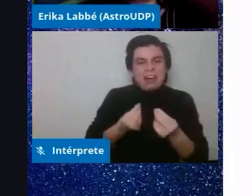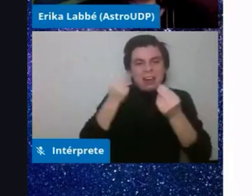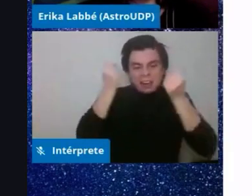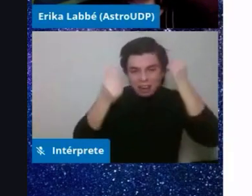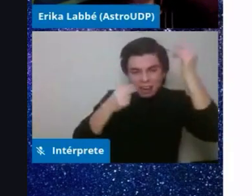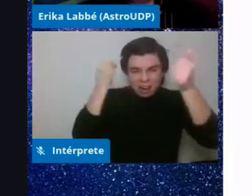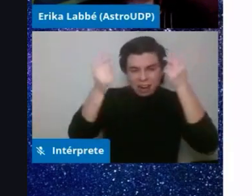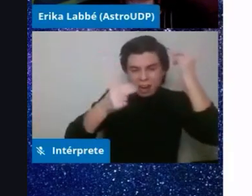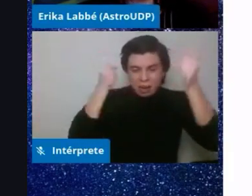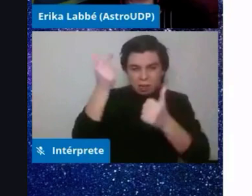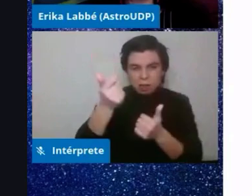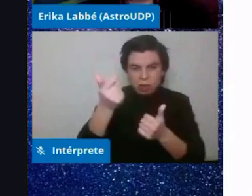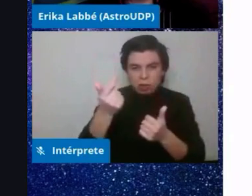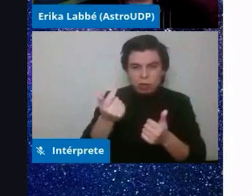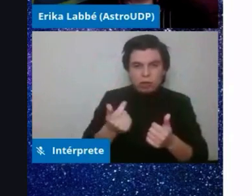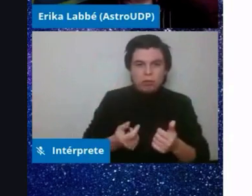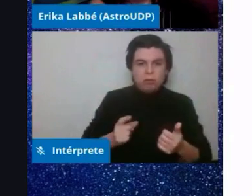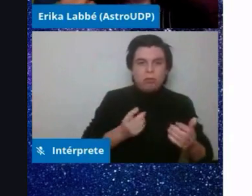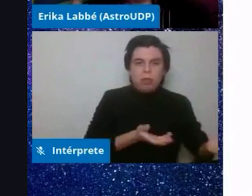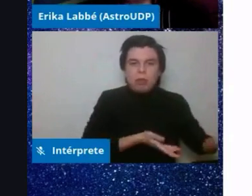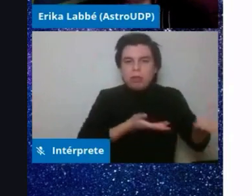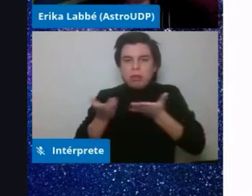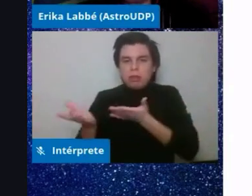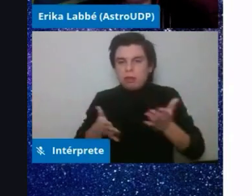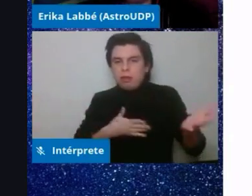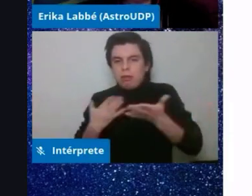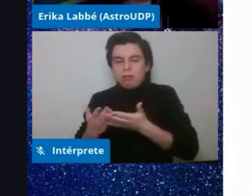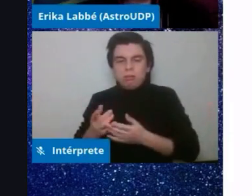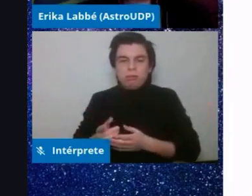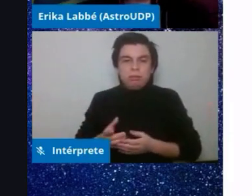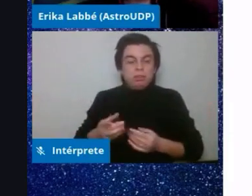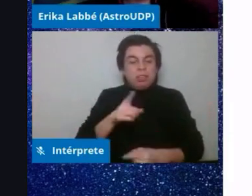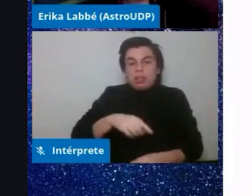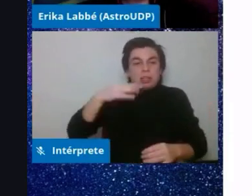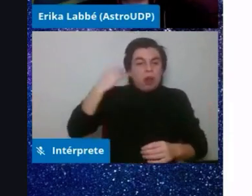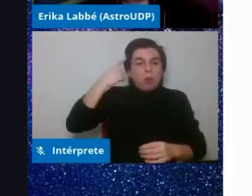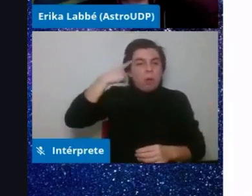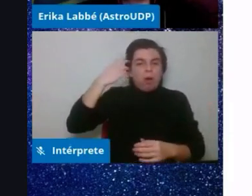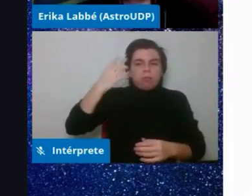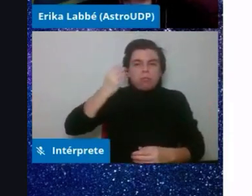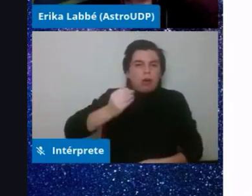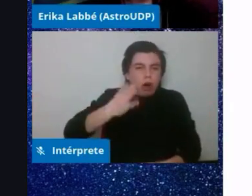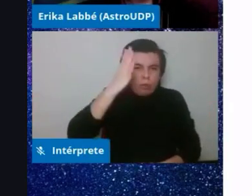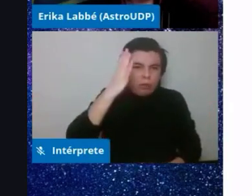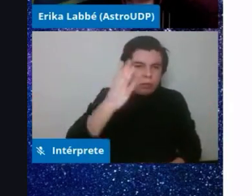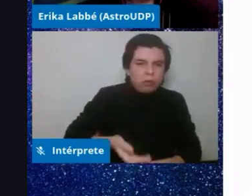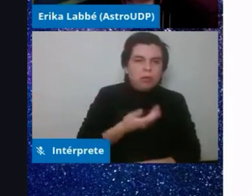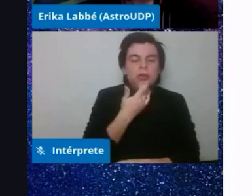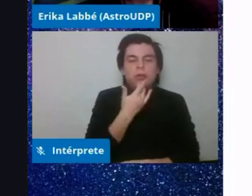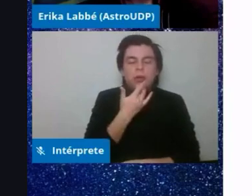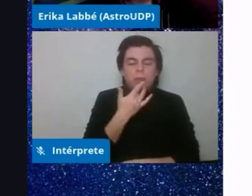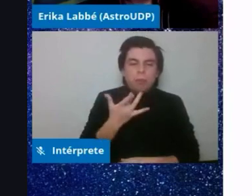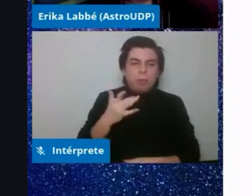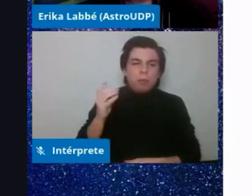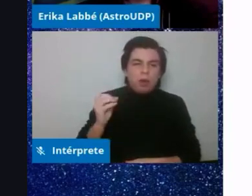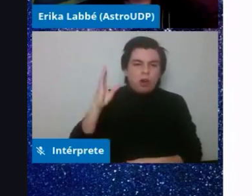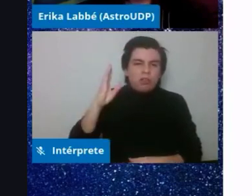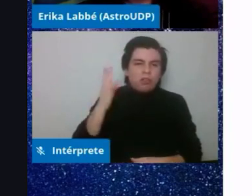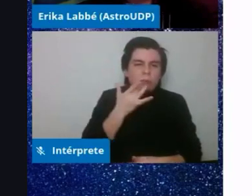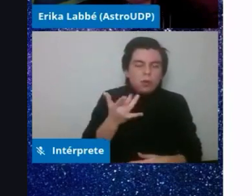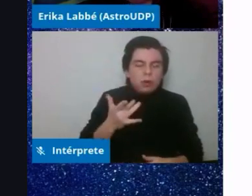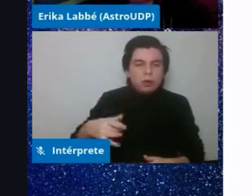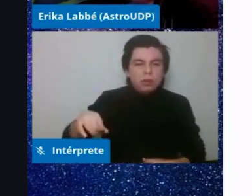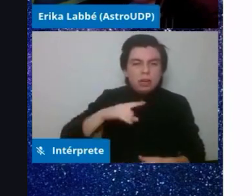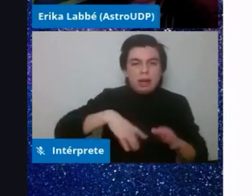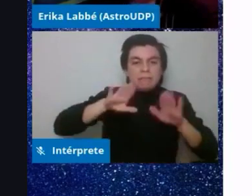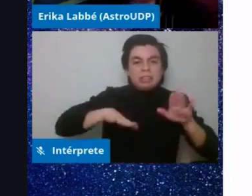que muchas veces nos enfrentamos a alguien que tiene quizás alguna discapacidad, alguna condición diferente, y en realidad no tenemos